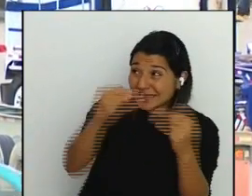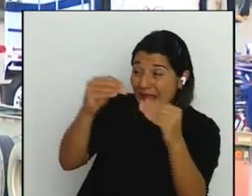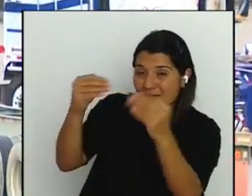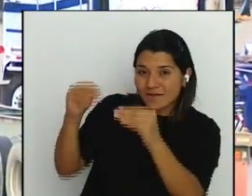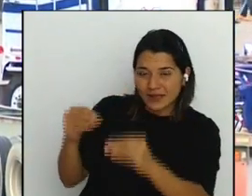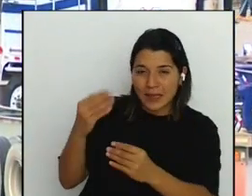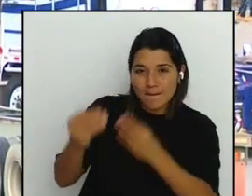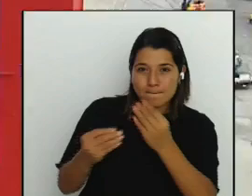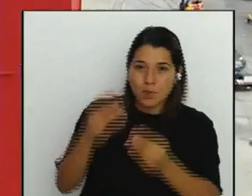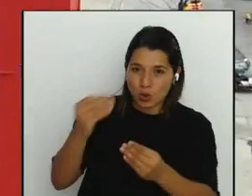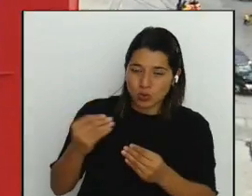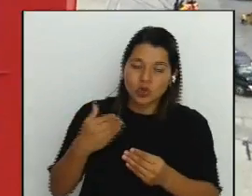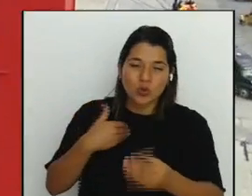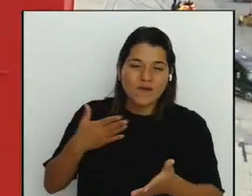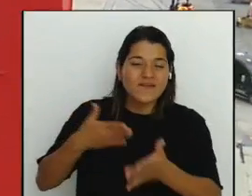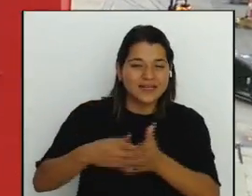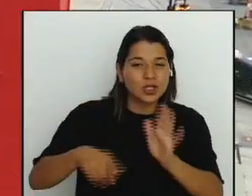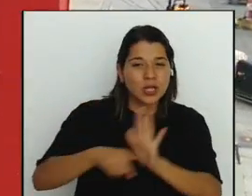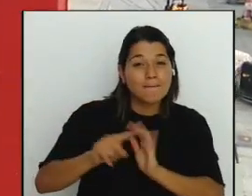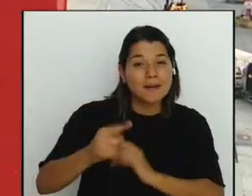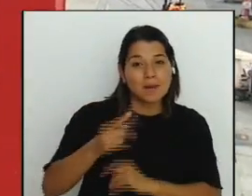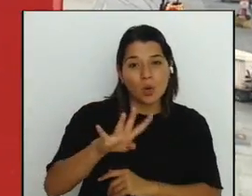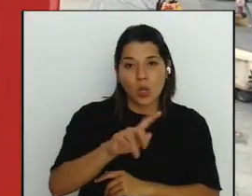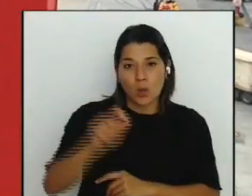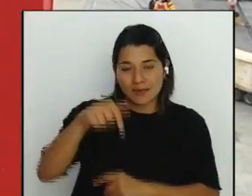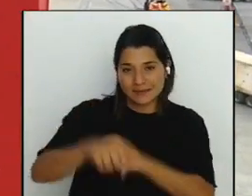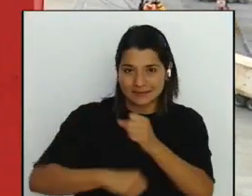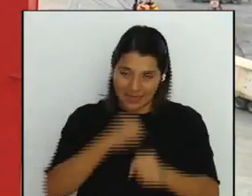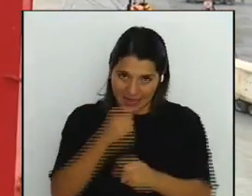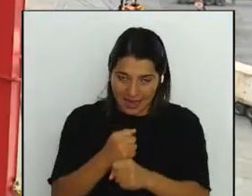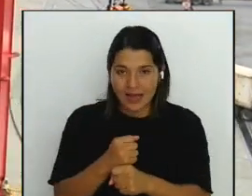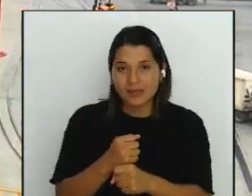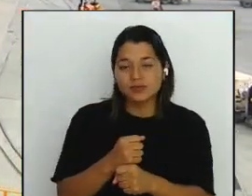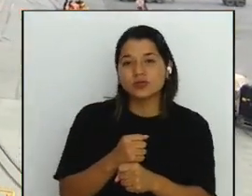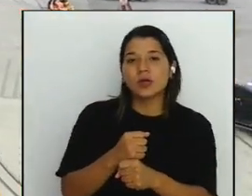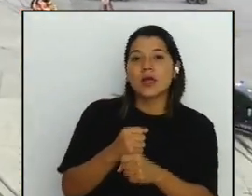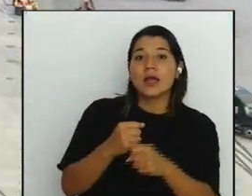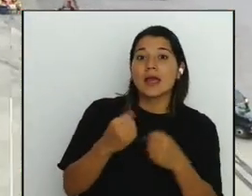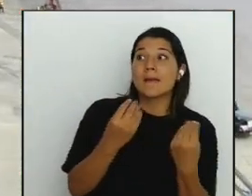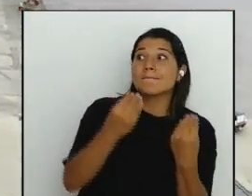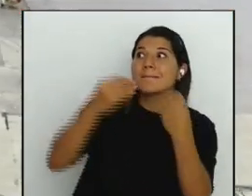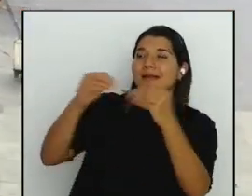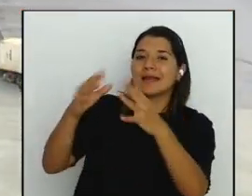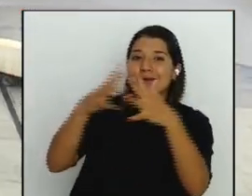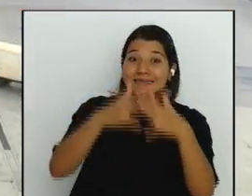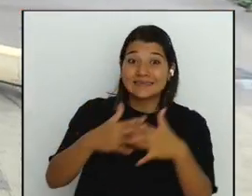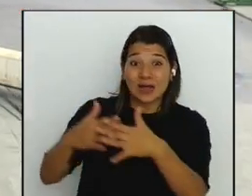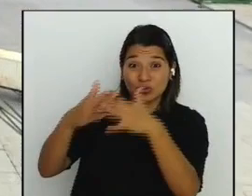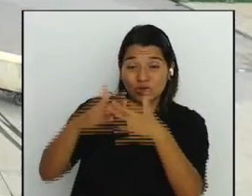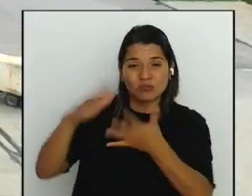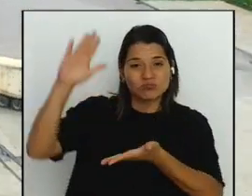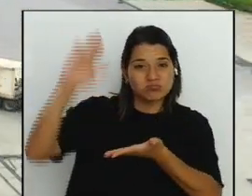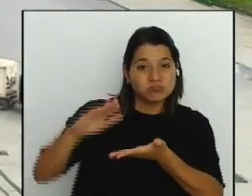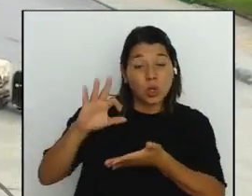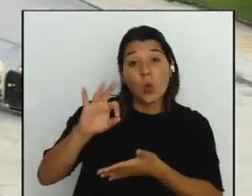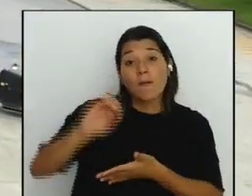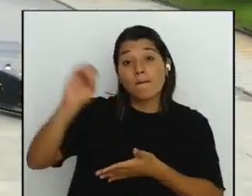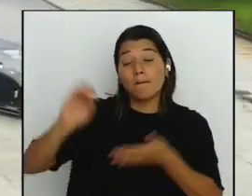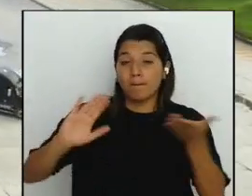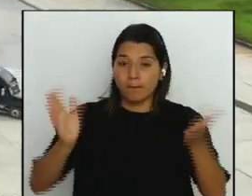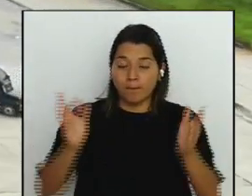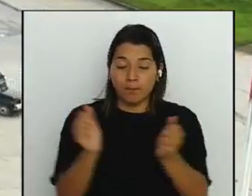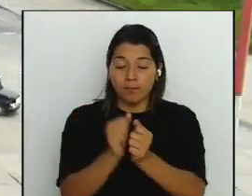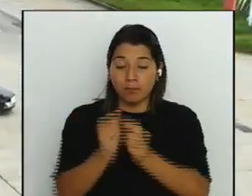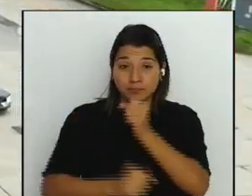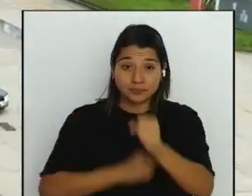cuatrimestre de este año. Las exportaciones del régimen definitivo a Estados Unidos cayeron un 9% en comparación con el año anterior, siendo